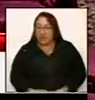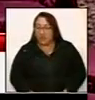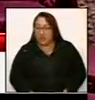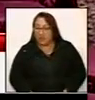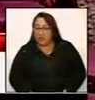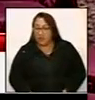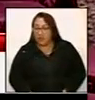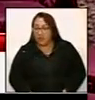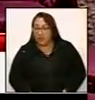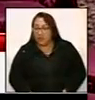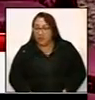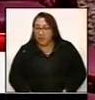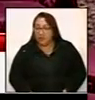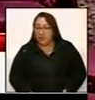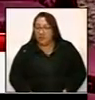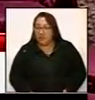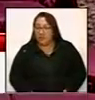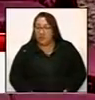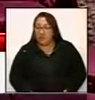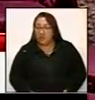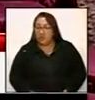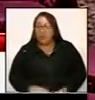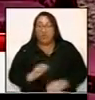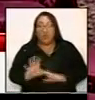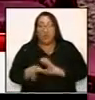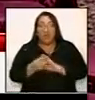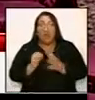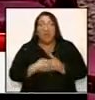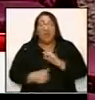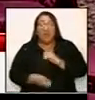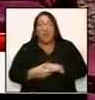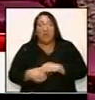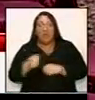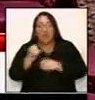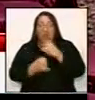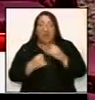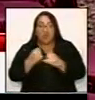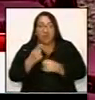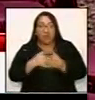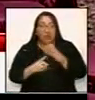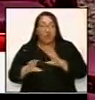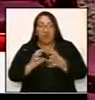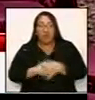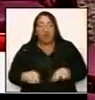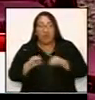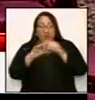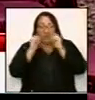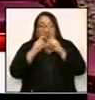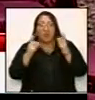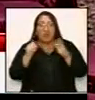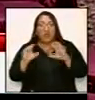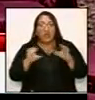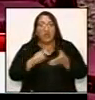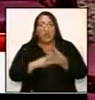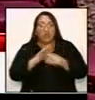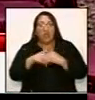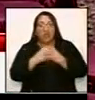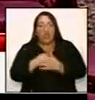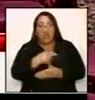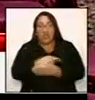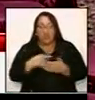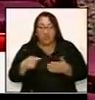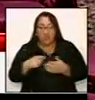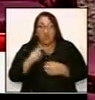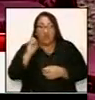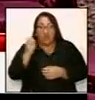para acumular más tratados internacionales ejecutivos, para que no vaya a haber sorpresas si es que no sesionamos necesariamente todas las semanas.